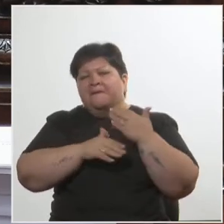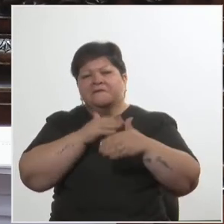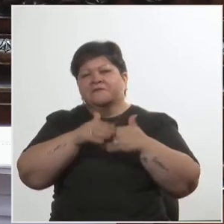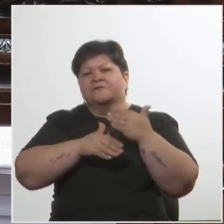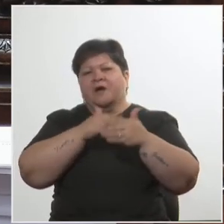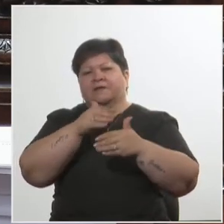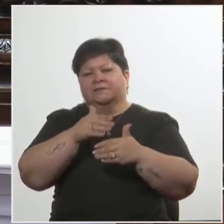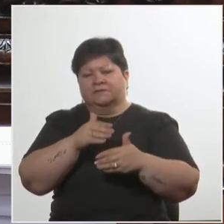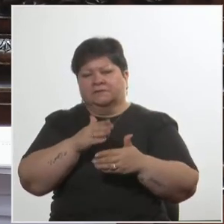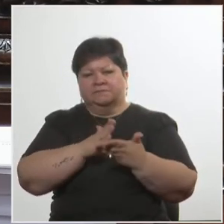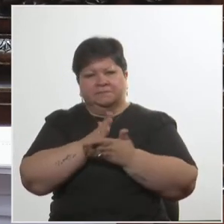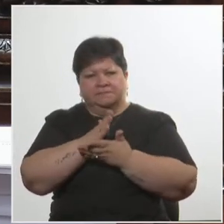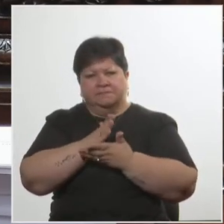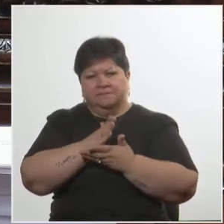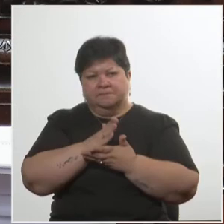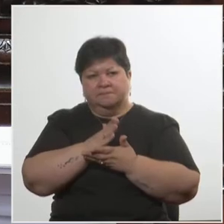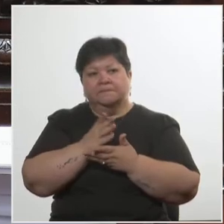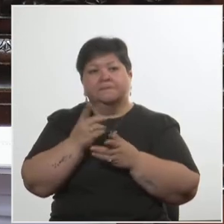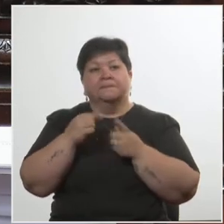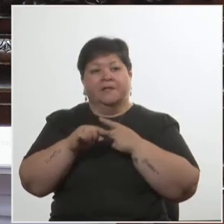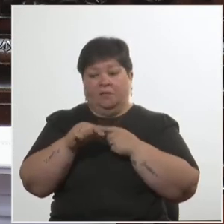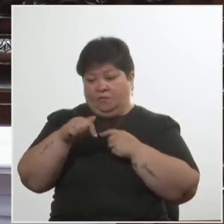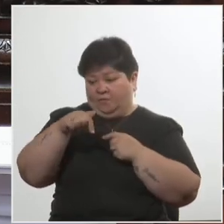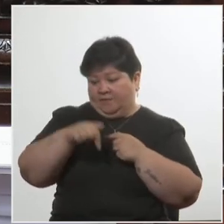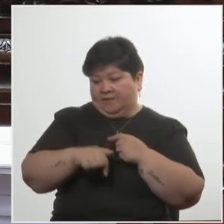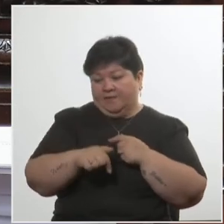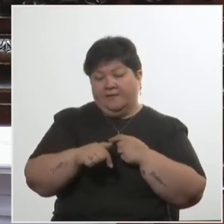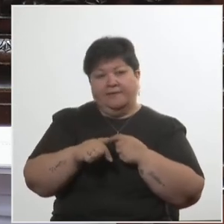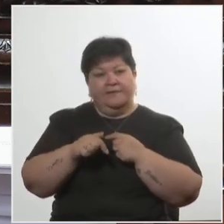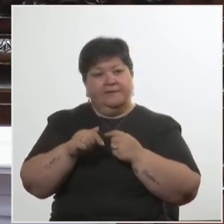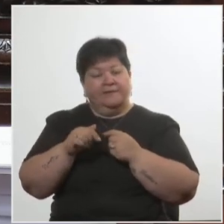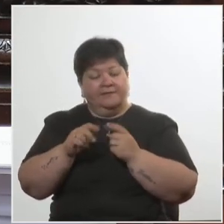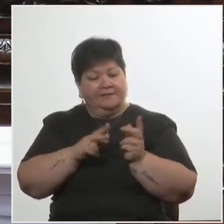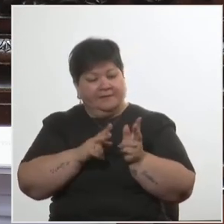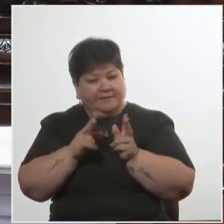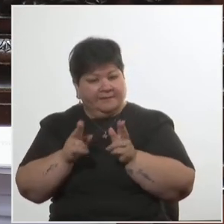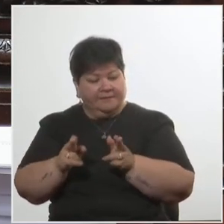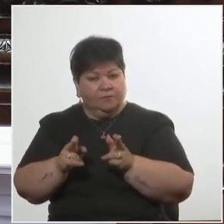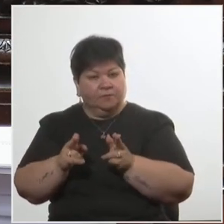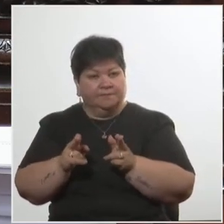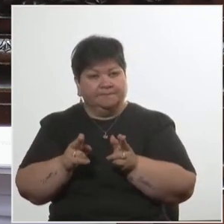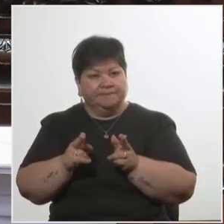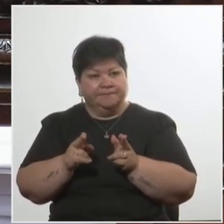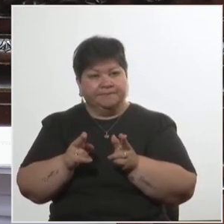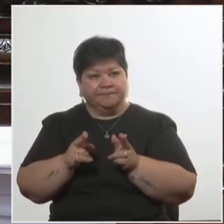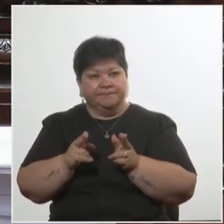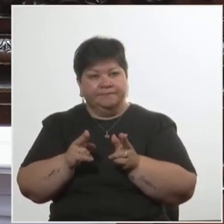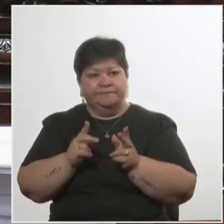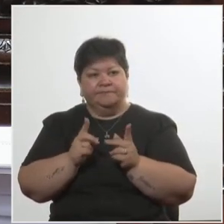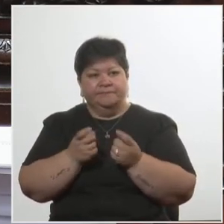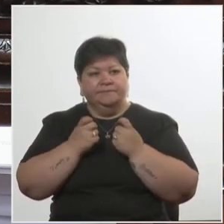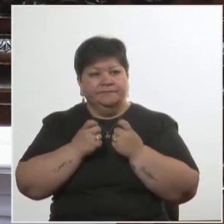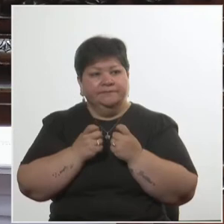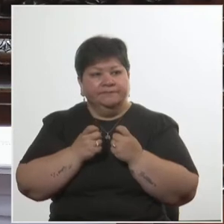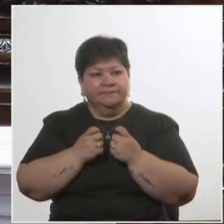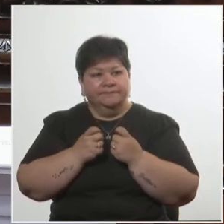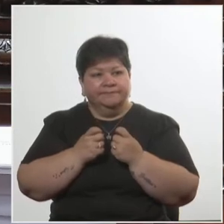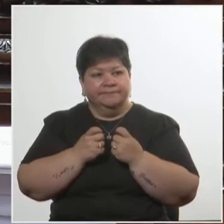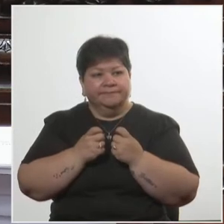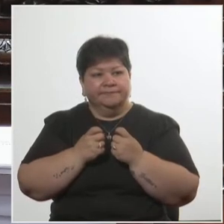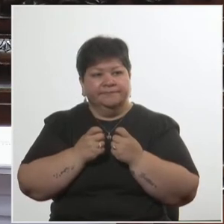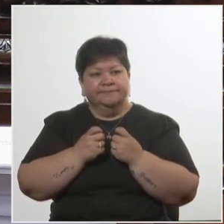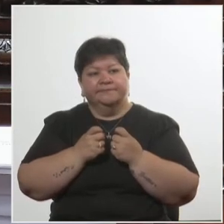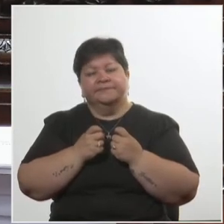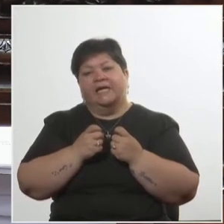y yo creo que en este aquí en este en este capítulo hay que destacar que las